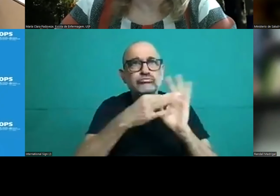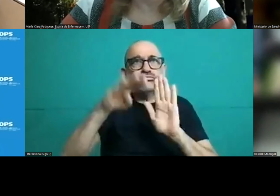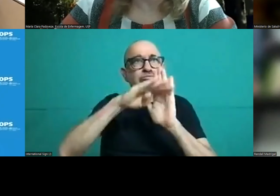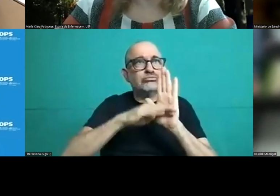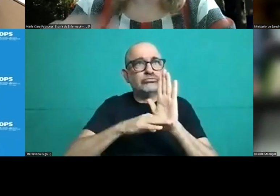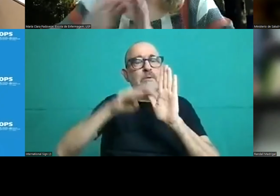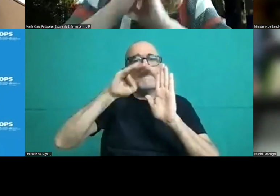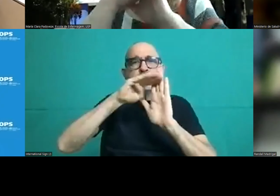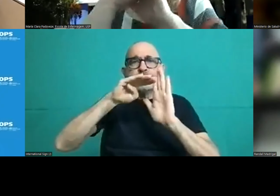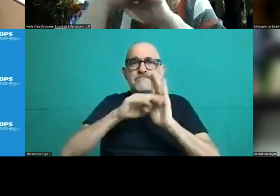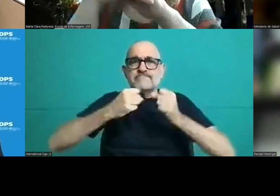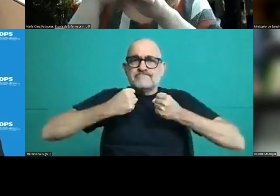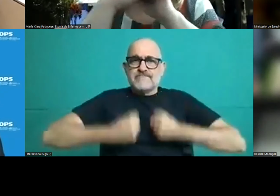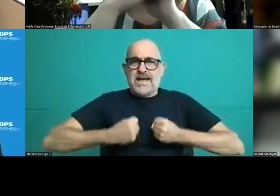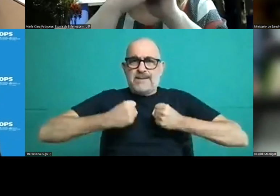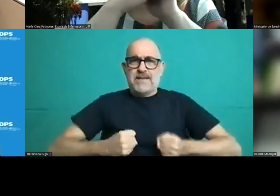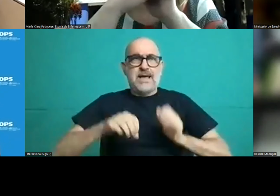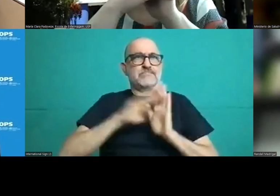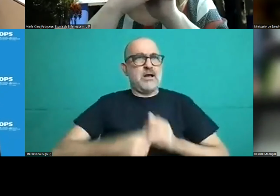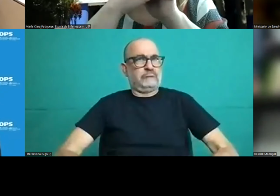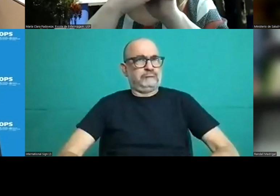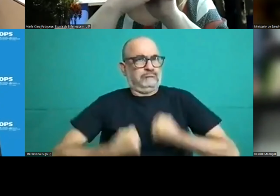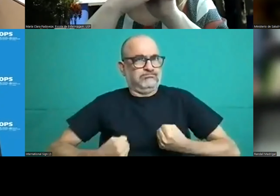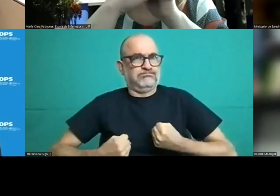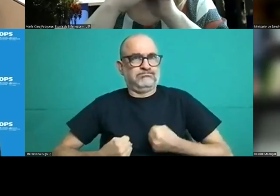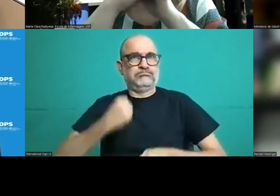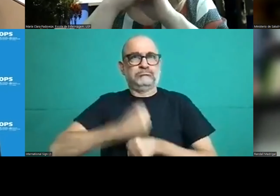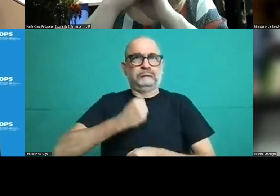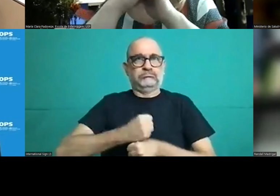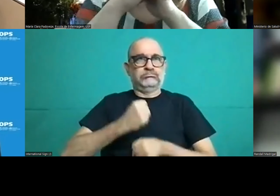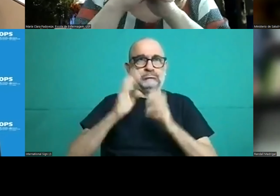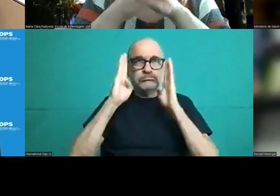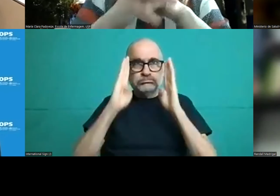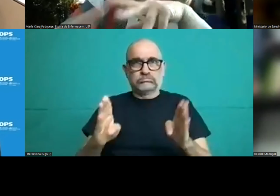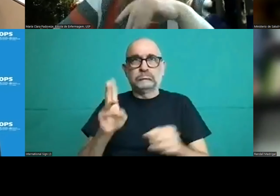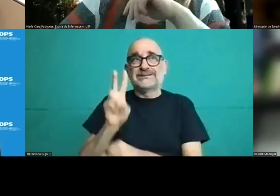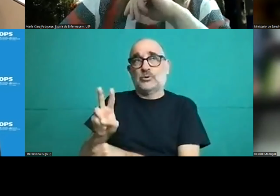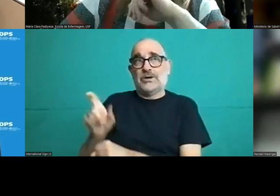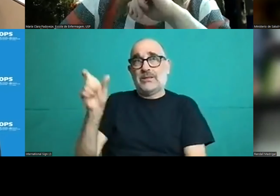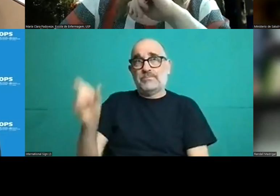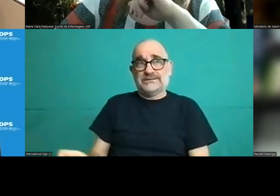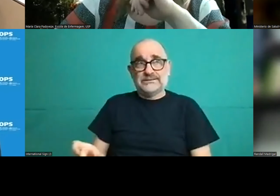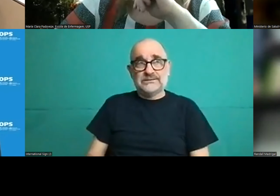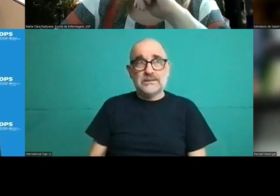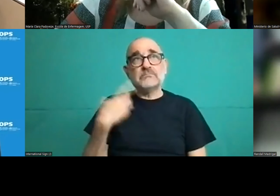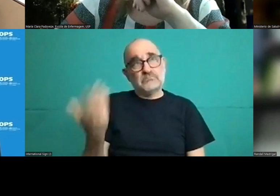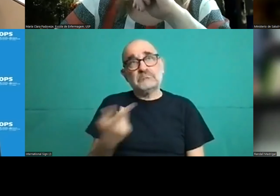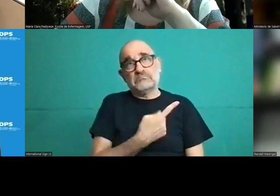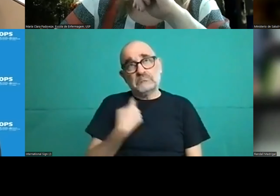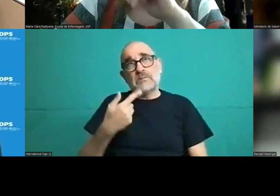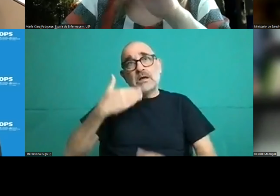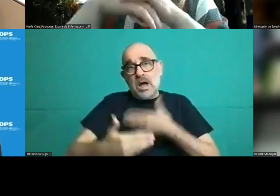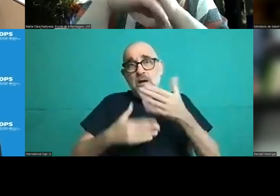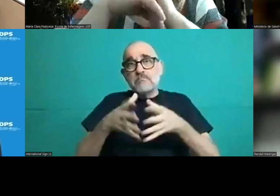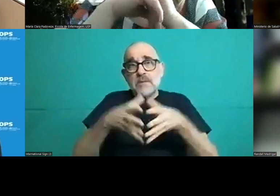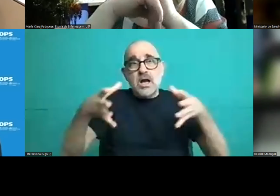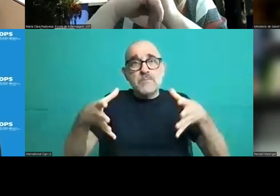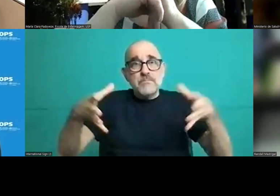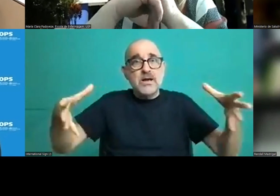profesionales de la salud con una visión más humana, porque justamente pues la ciencia de la salud son eso, son